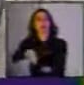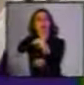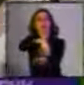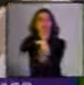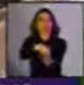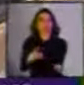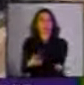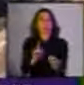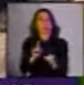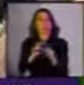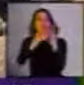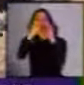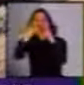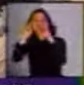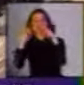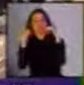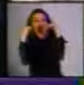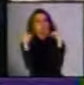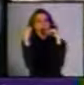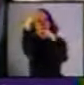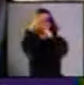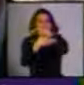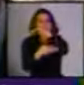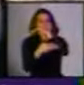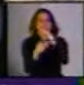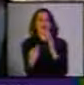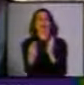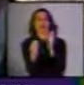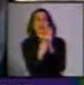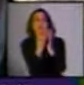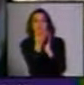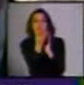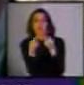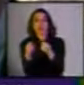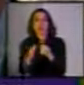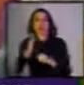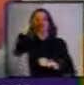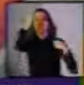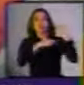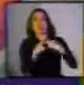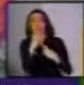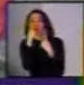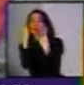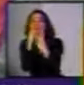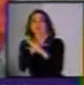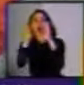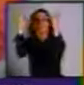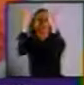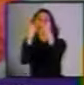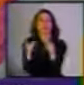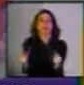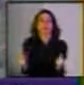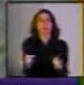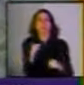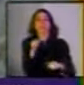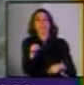poníamos refuerzo, pero también si no le poníamos en valor, esto se iba a perder para las futuras generaciones. Esta es